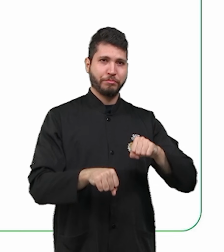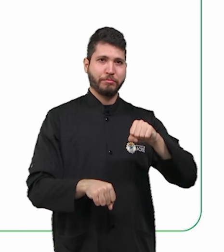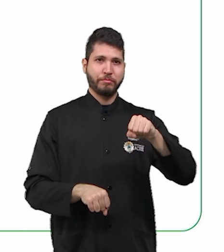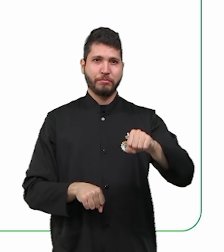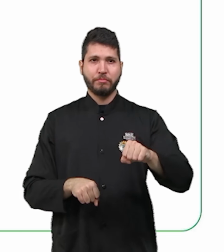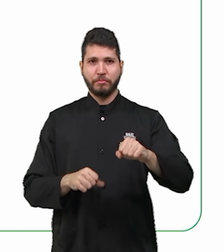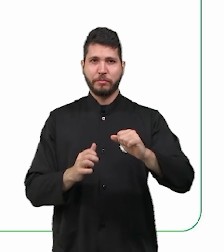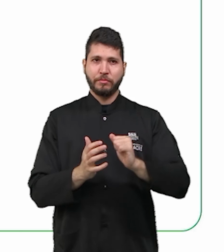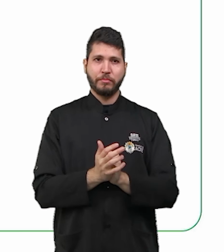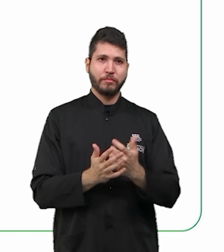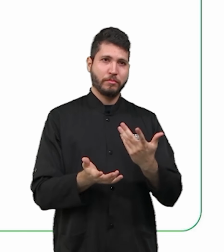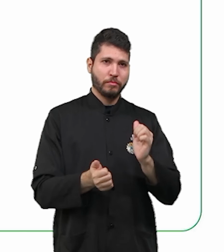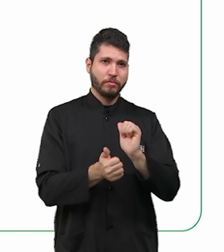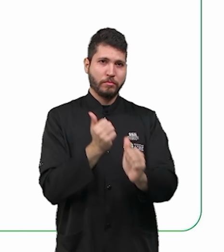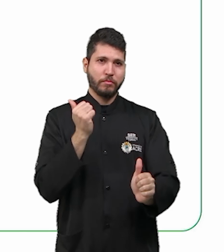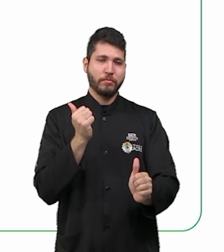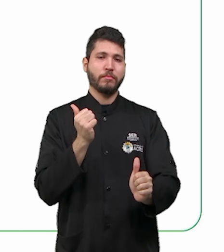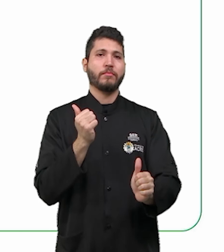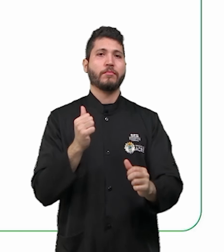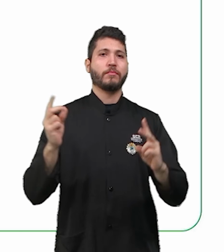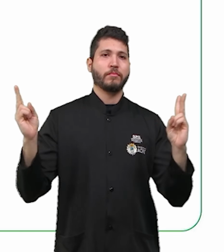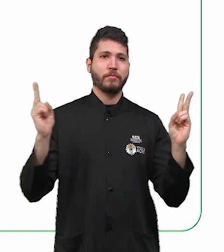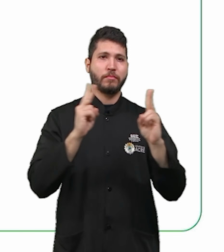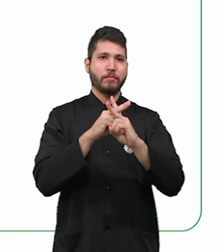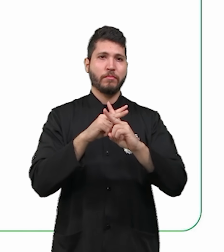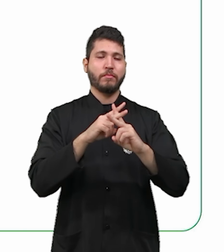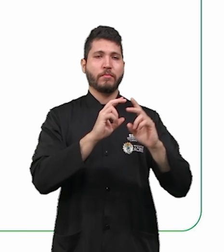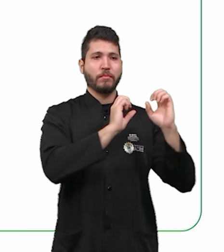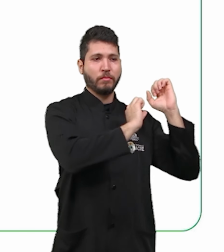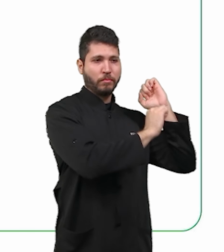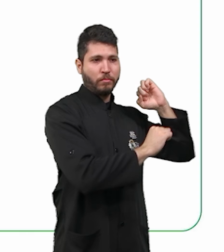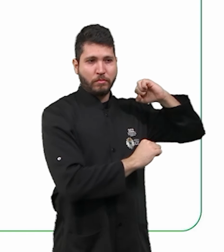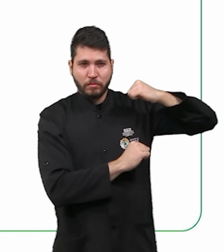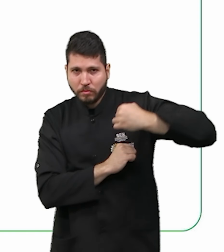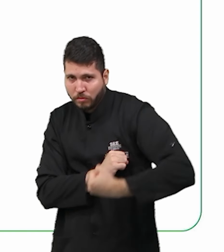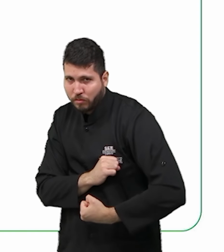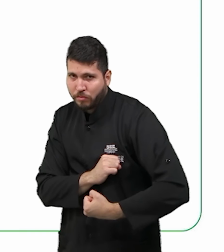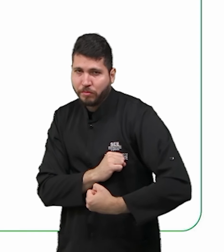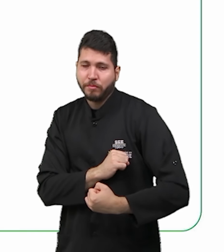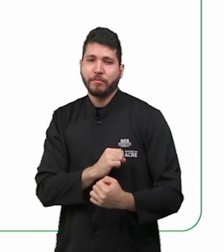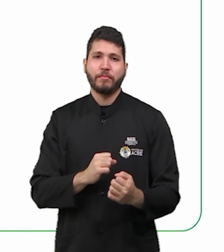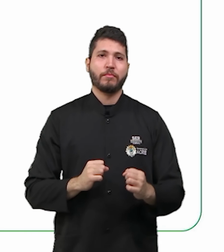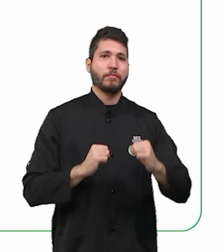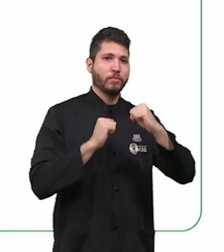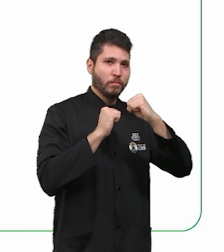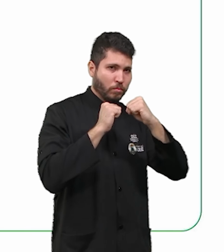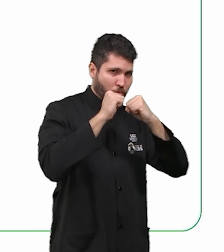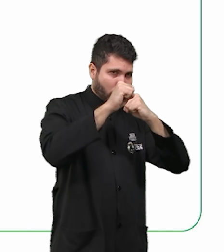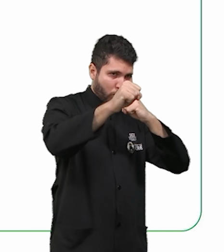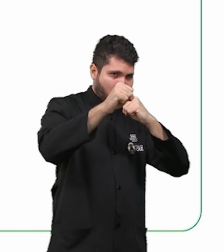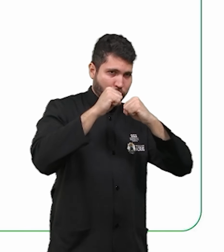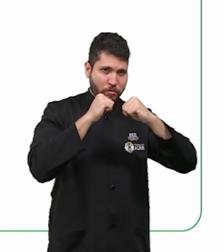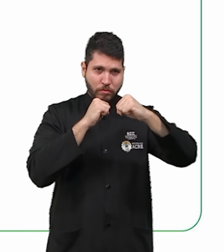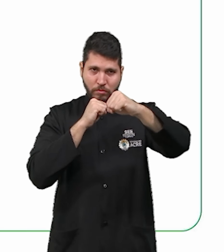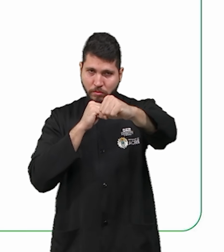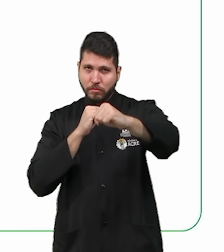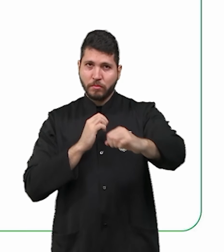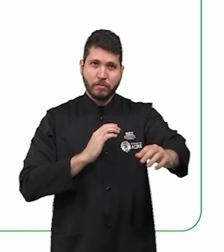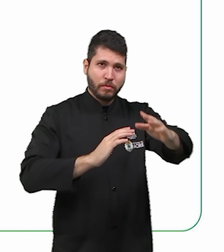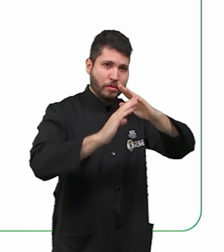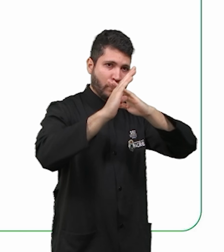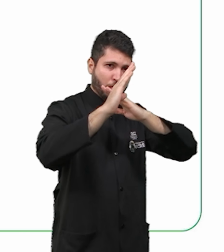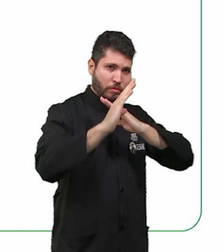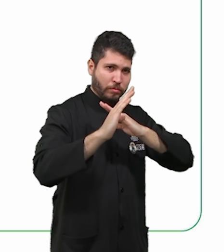Deportes de combate, el judo, el boxeo, el